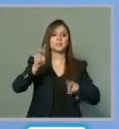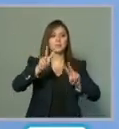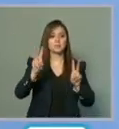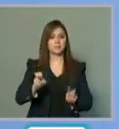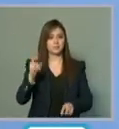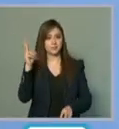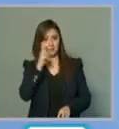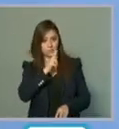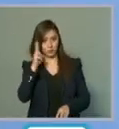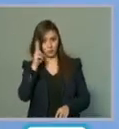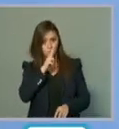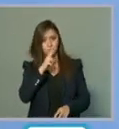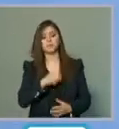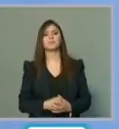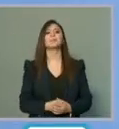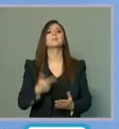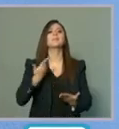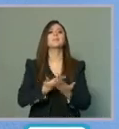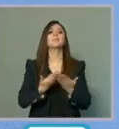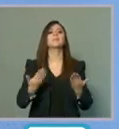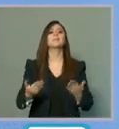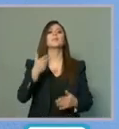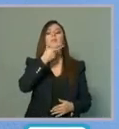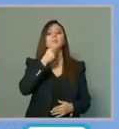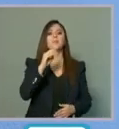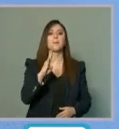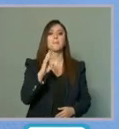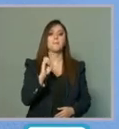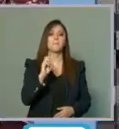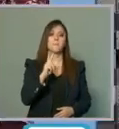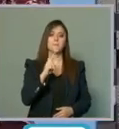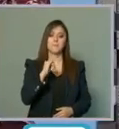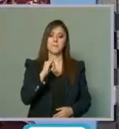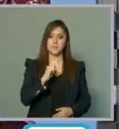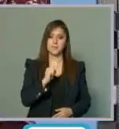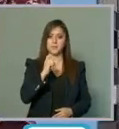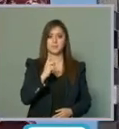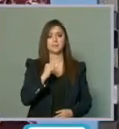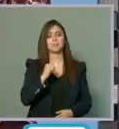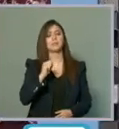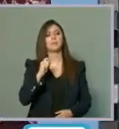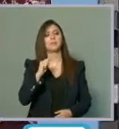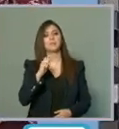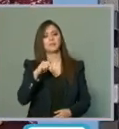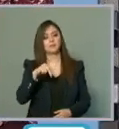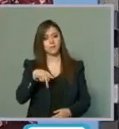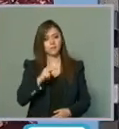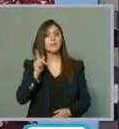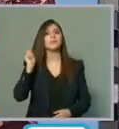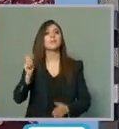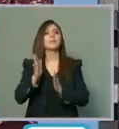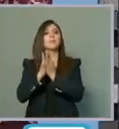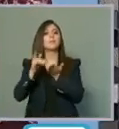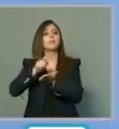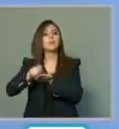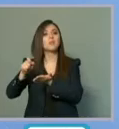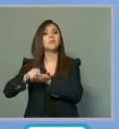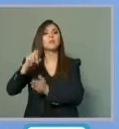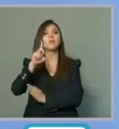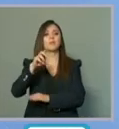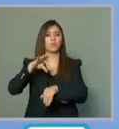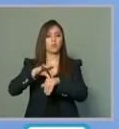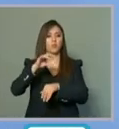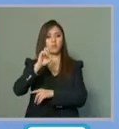aquí. Y hoy vamos a hablar de Boris Pasternak. Cuéntanos, es muy conocida por su obra de Doctor Zhivago, pero bueno, cuéntanos un